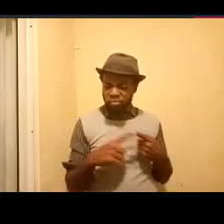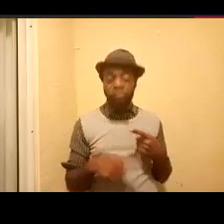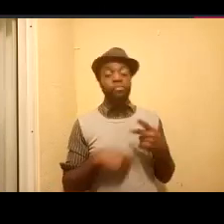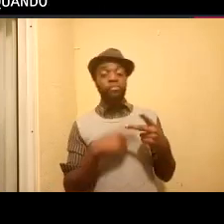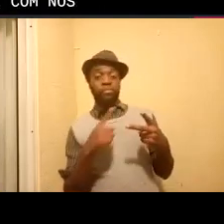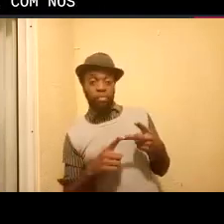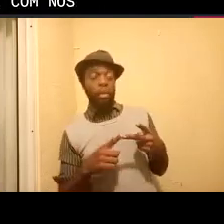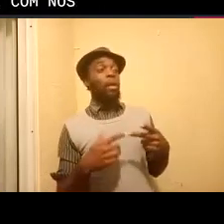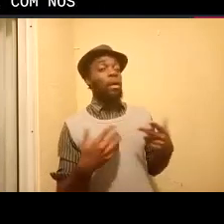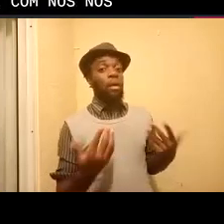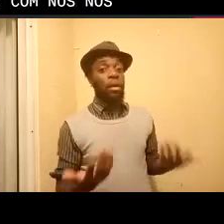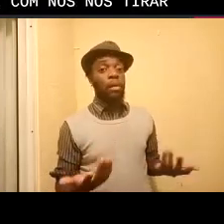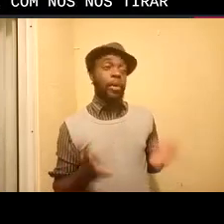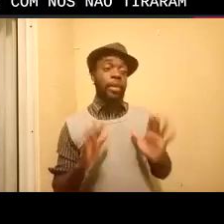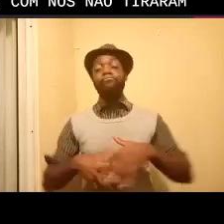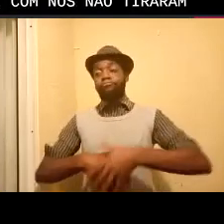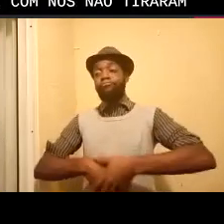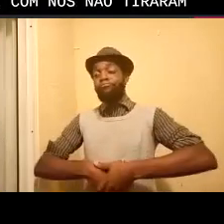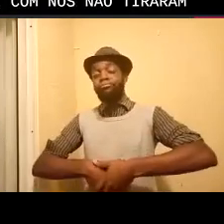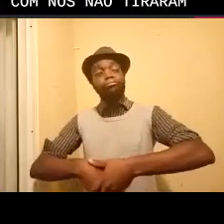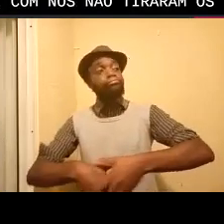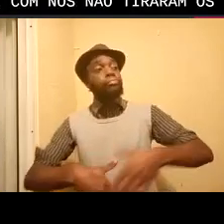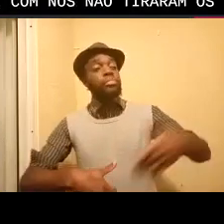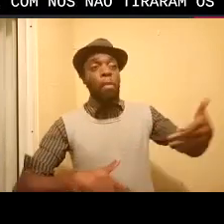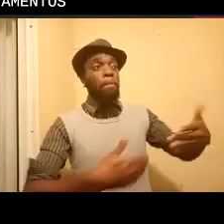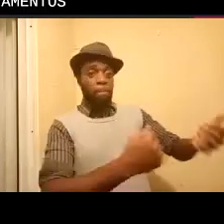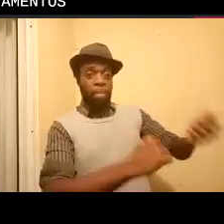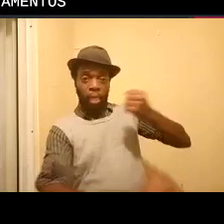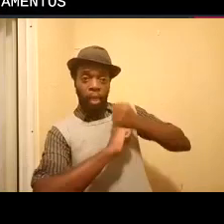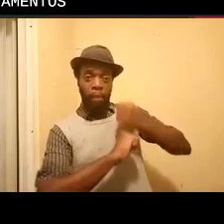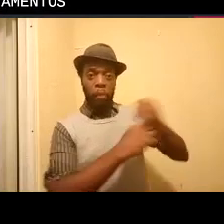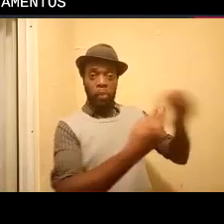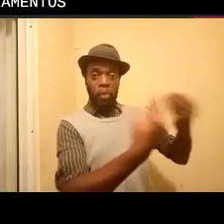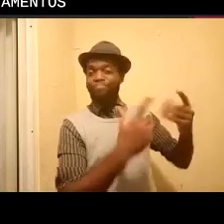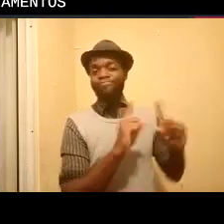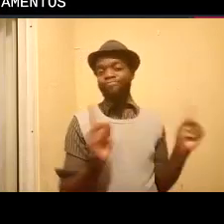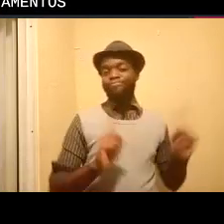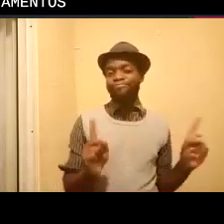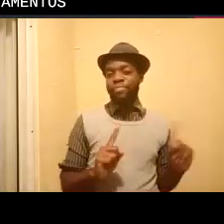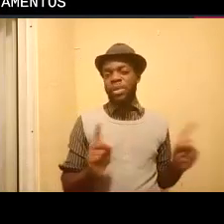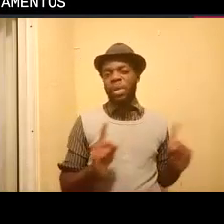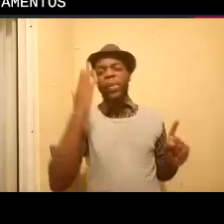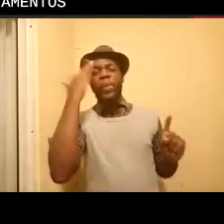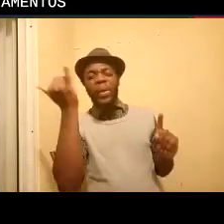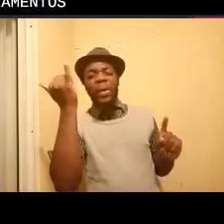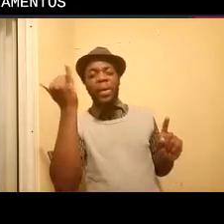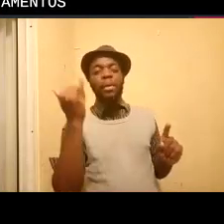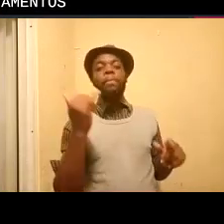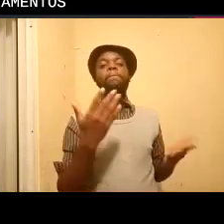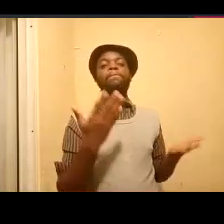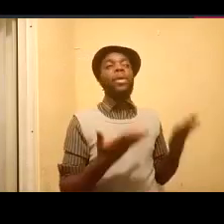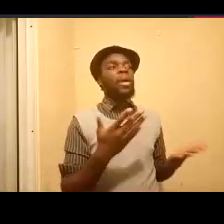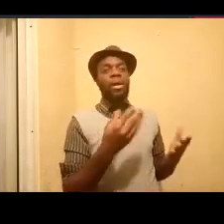algunos tratamientos porque debido a todo este tema de la mala